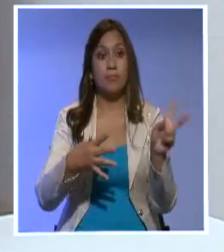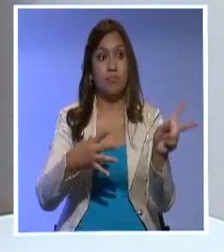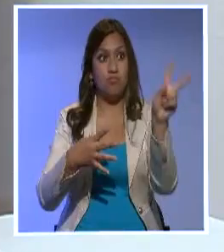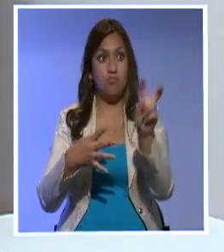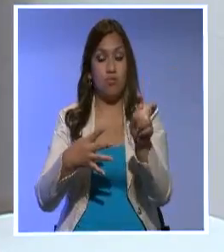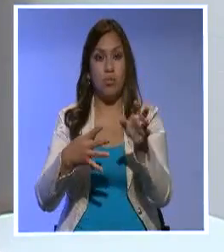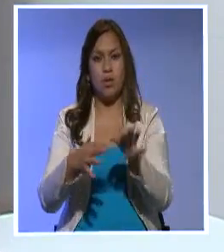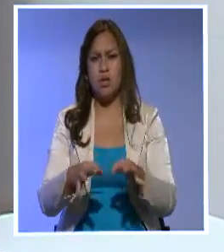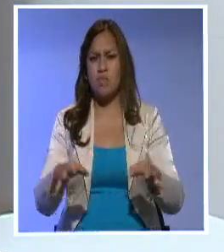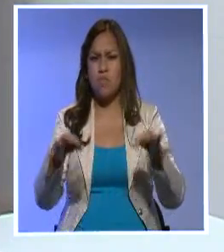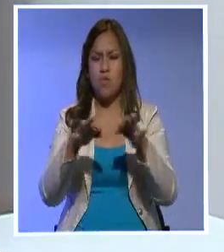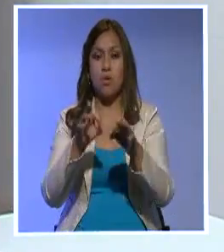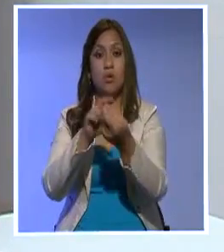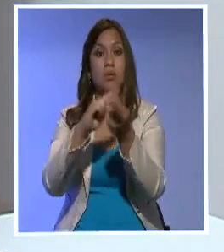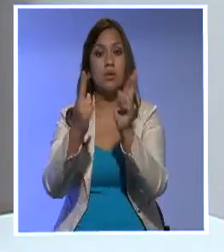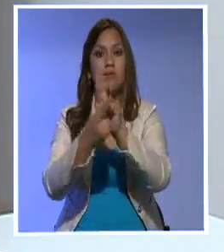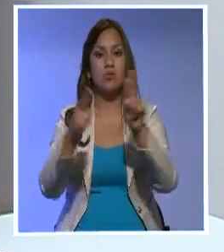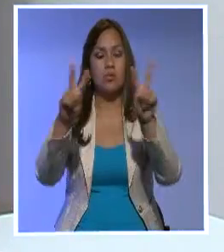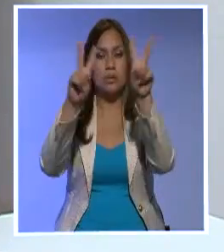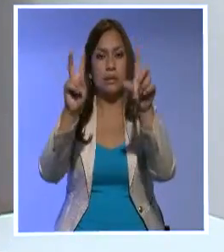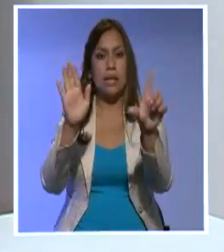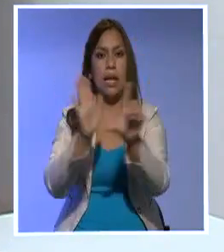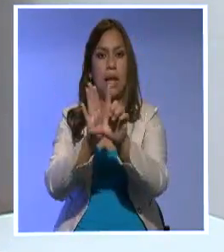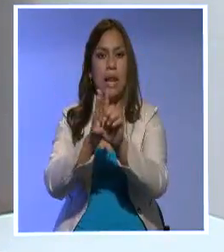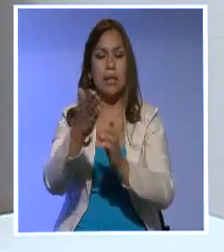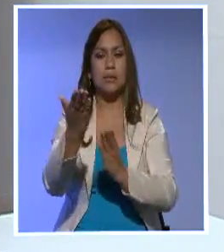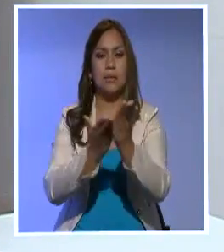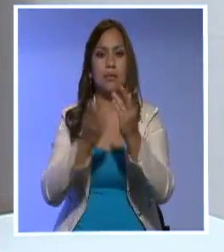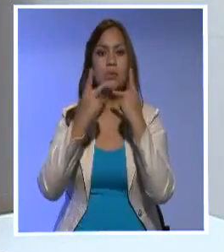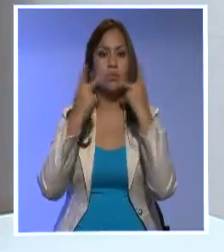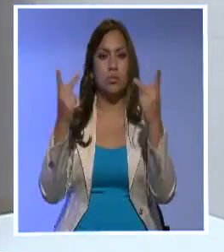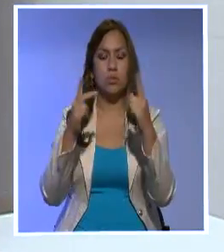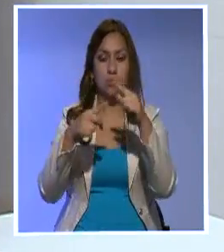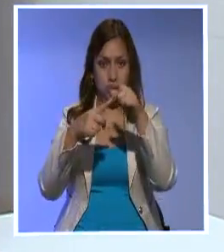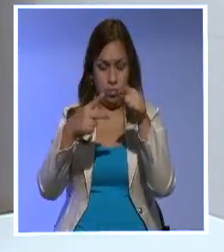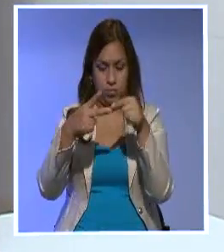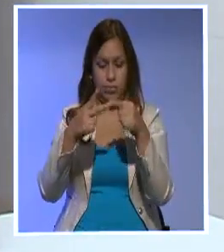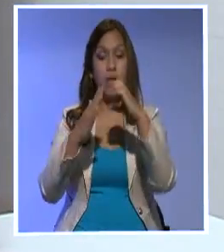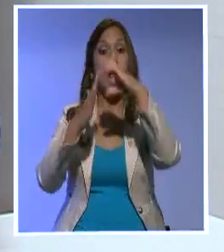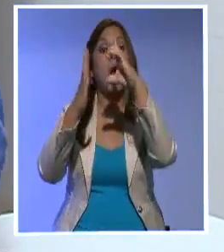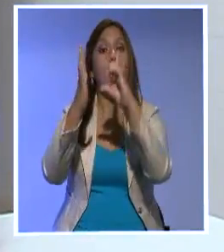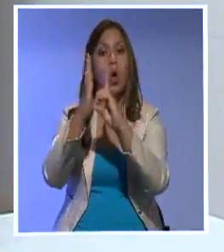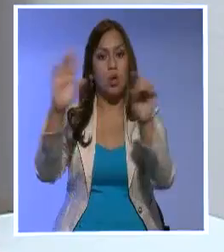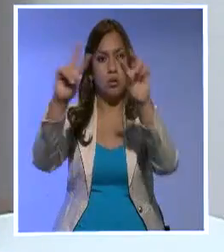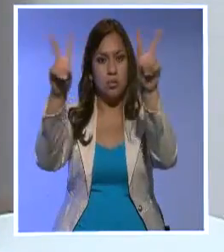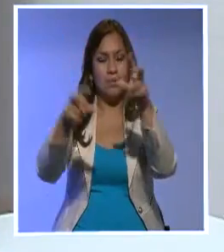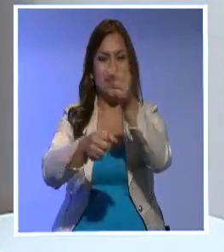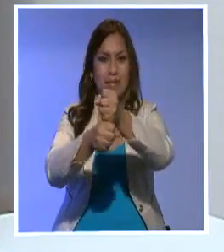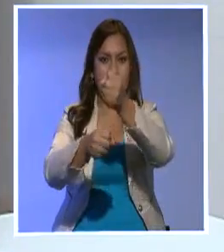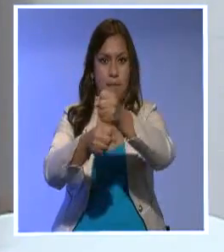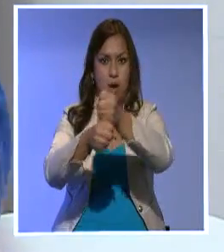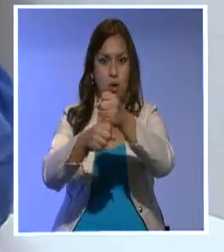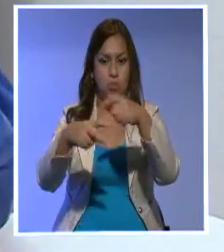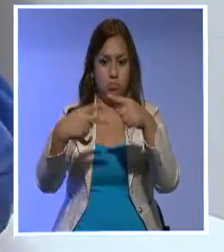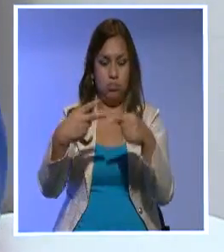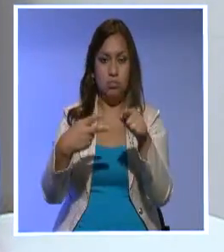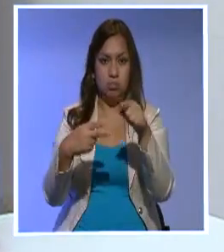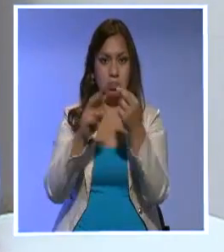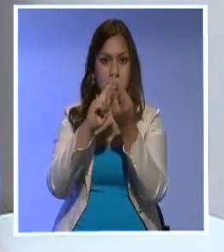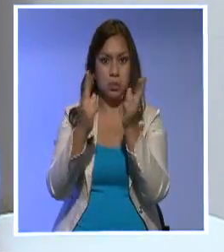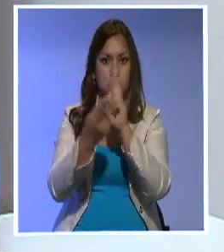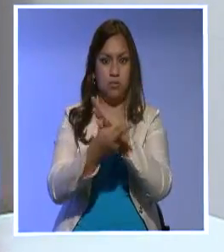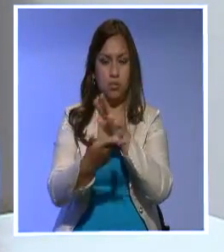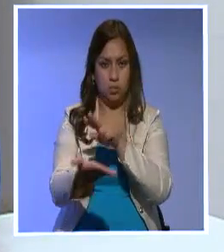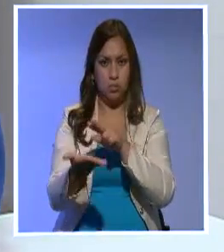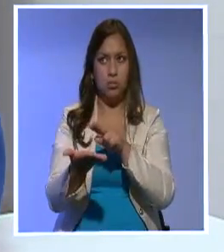legislatura es las reformas a la ley de servicio público y al código de trabajo ésta es fundamentalmente una reforma que la hemos